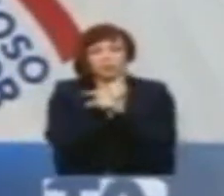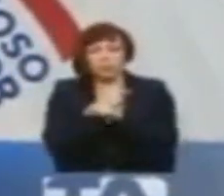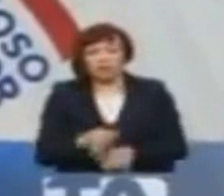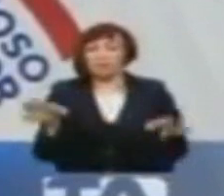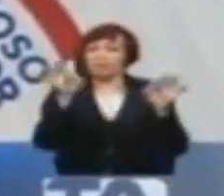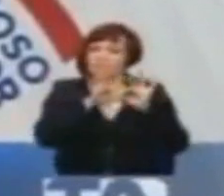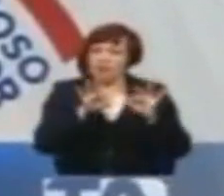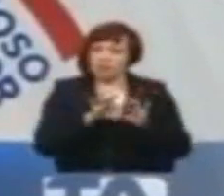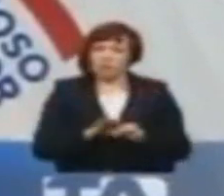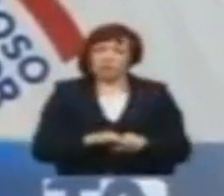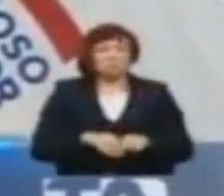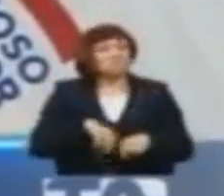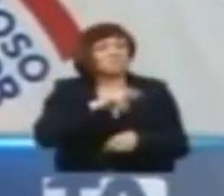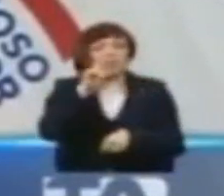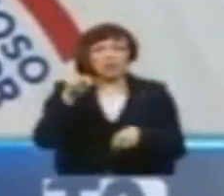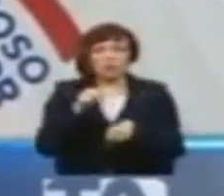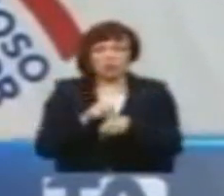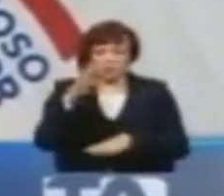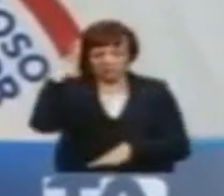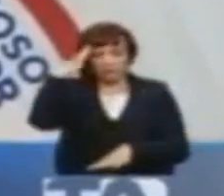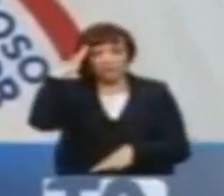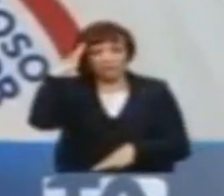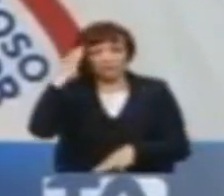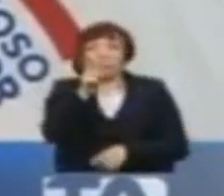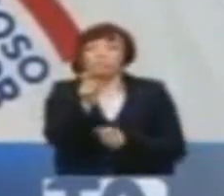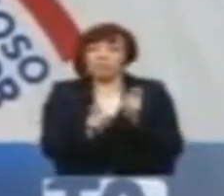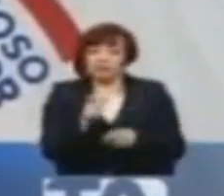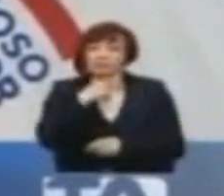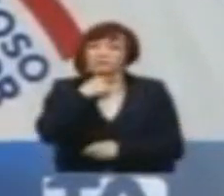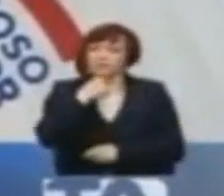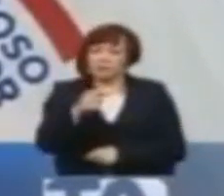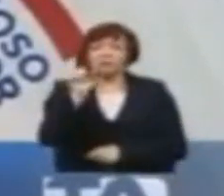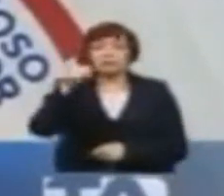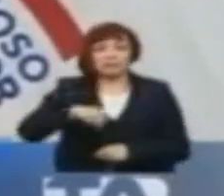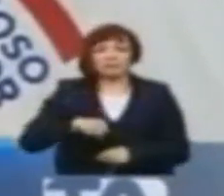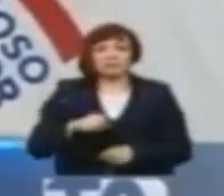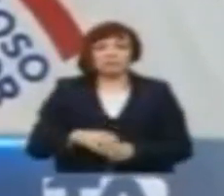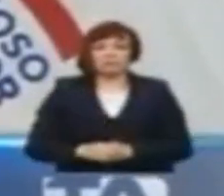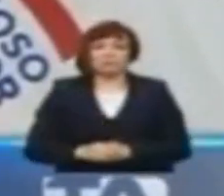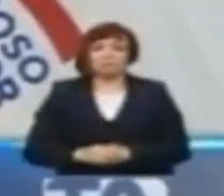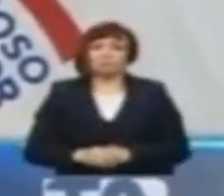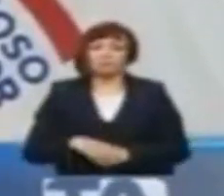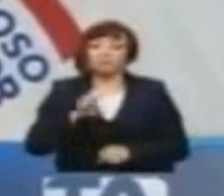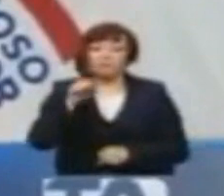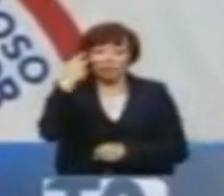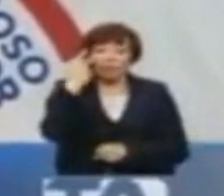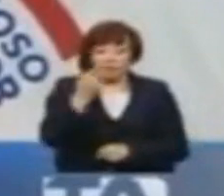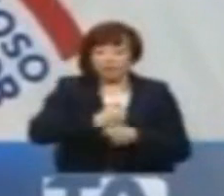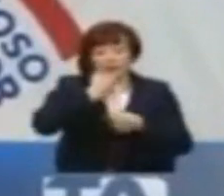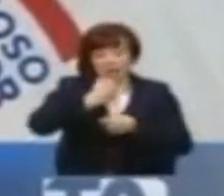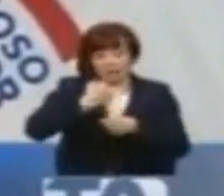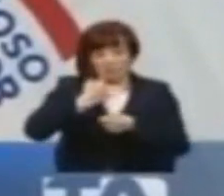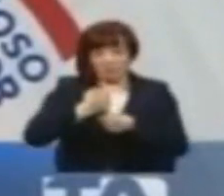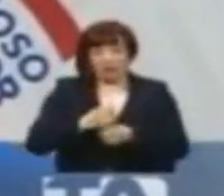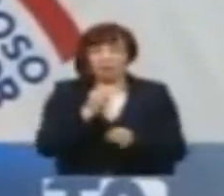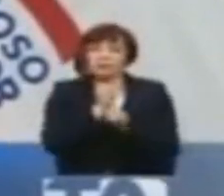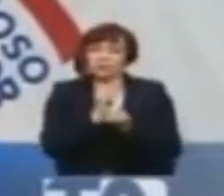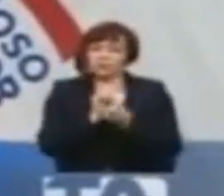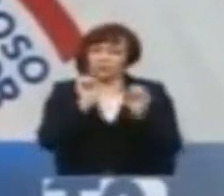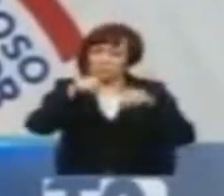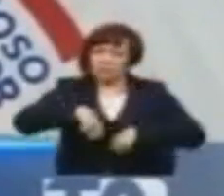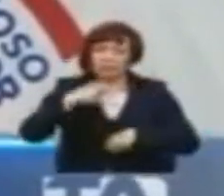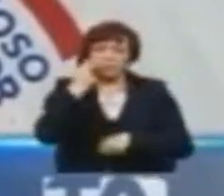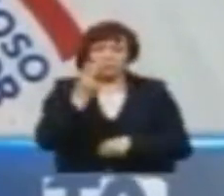algo natural que surge en las redes sociales en función del impacto del trabajo de la institución. Un trabajo en contentuar. Claro,